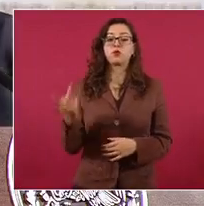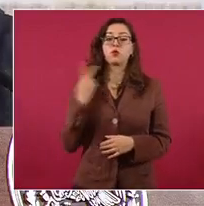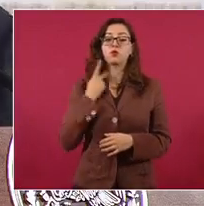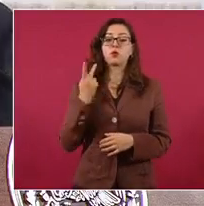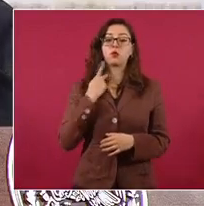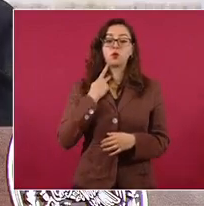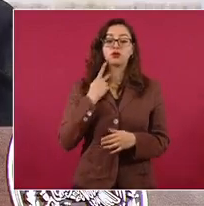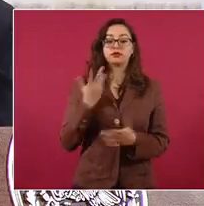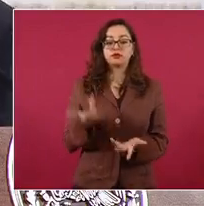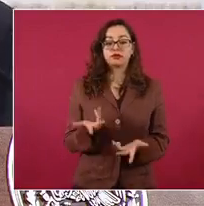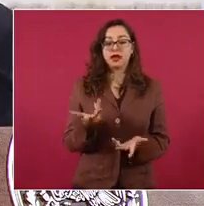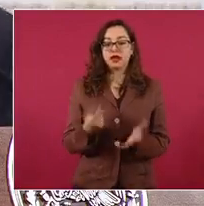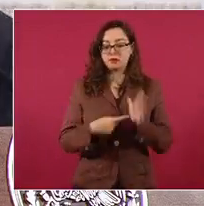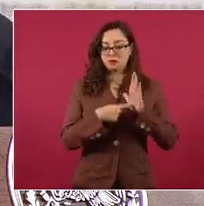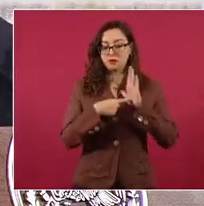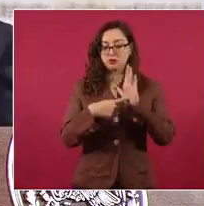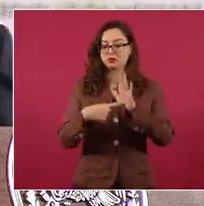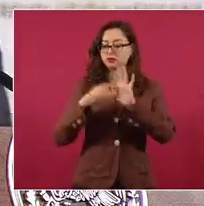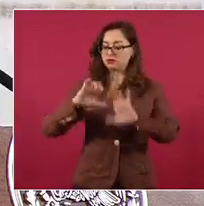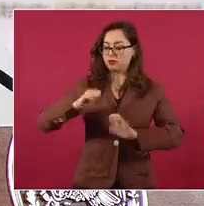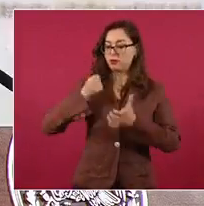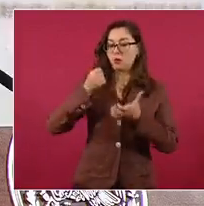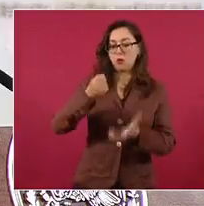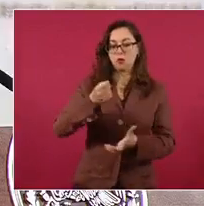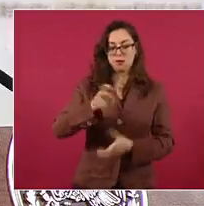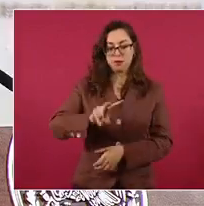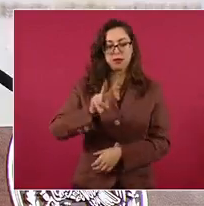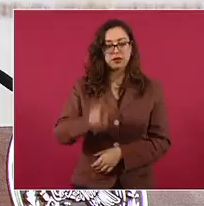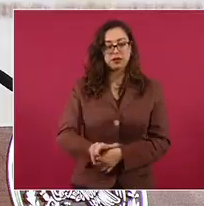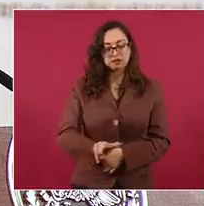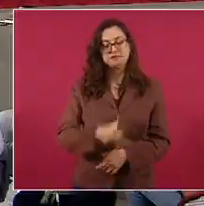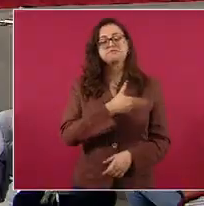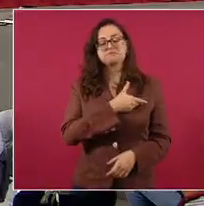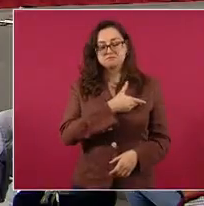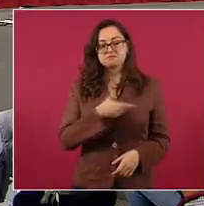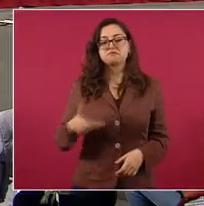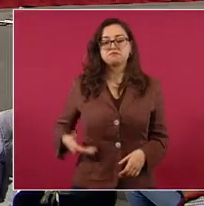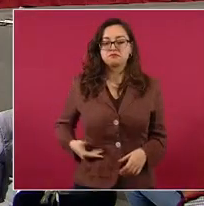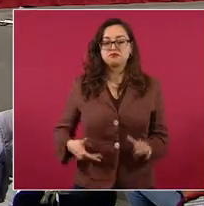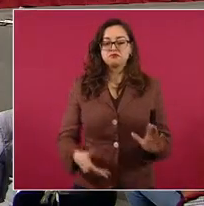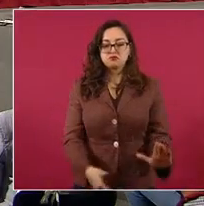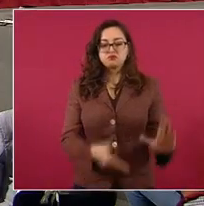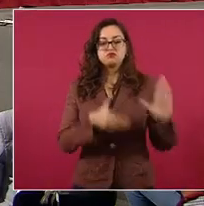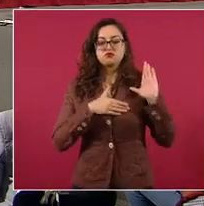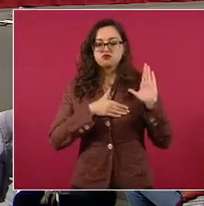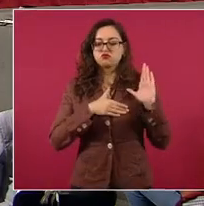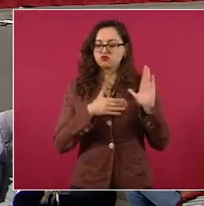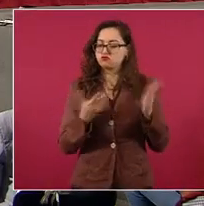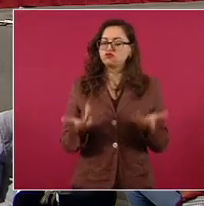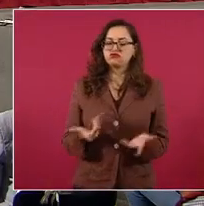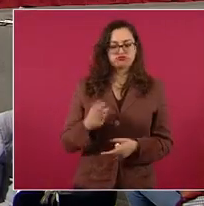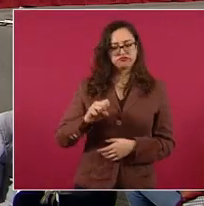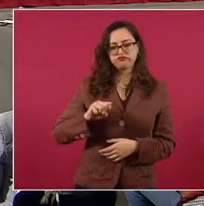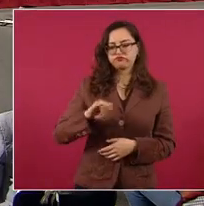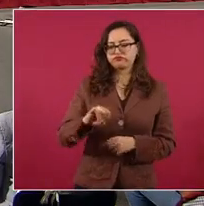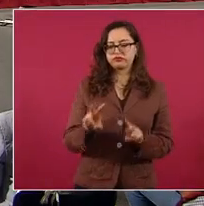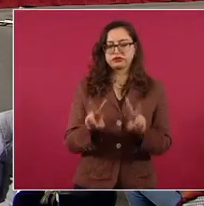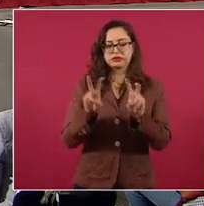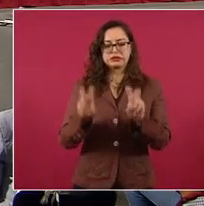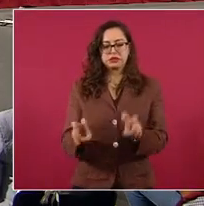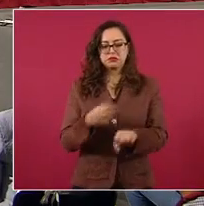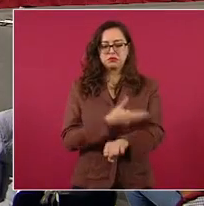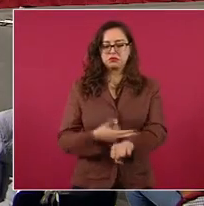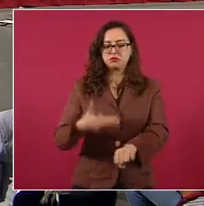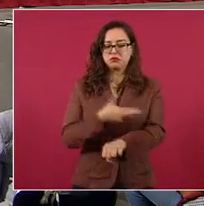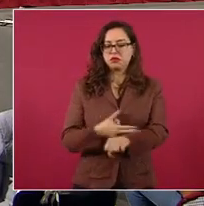apoyo presupuestal. El presidente asumió un compromiso de que no escatimar los gastos en los temas nodales de